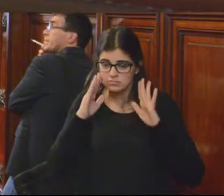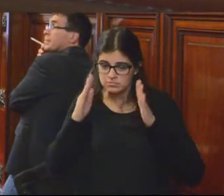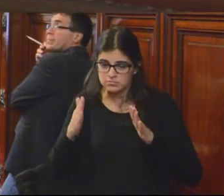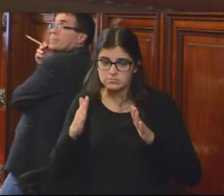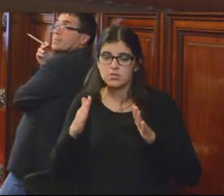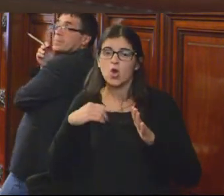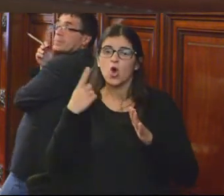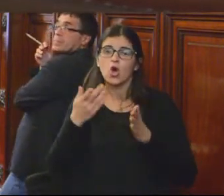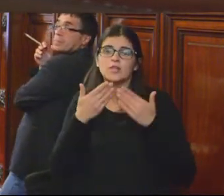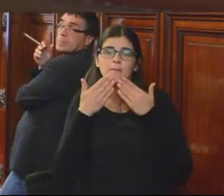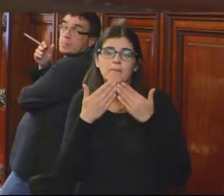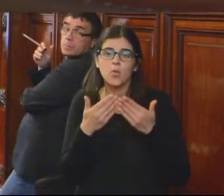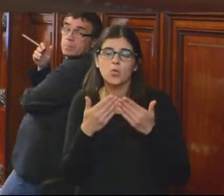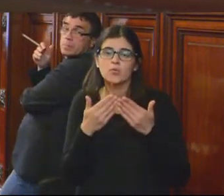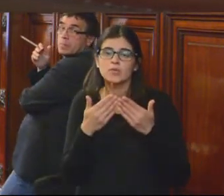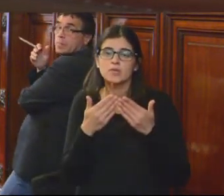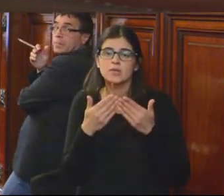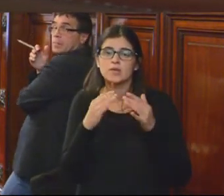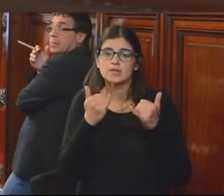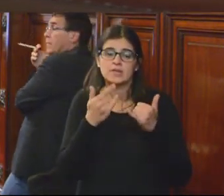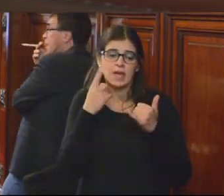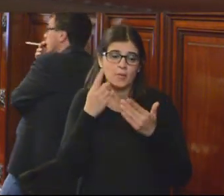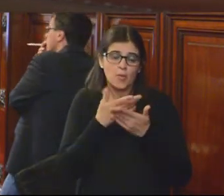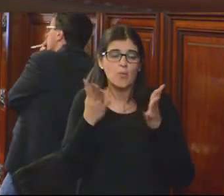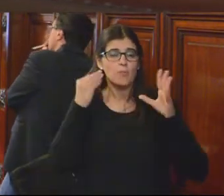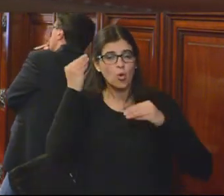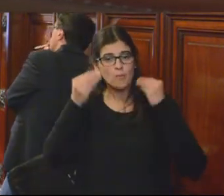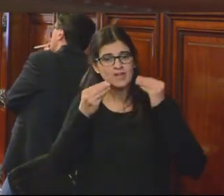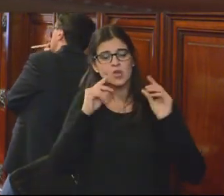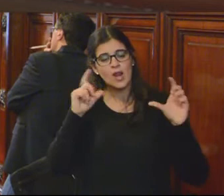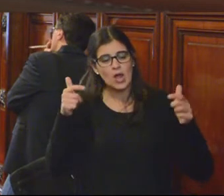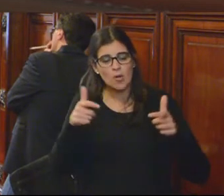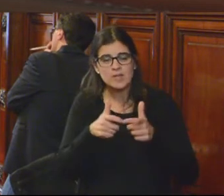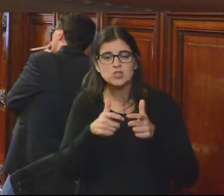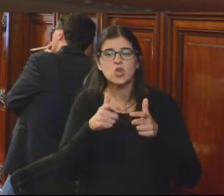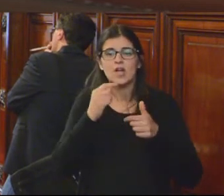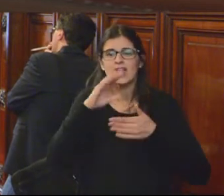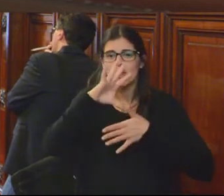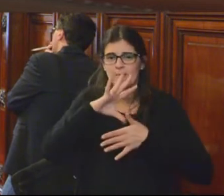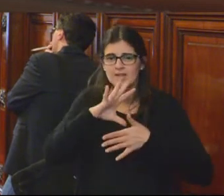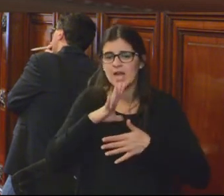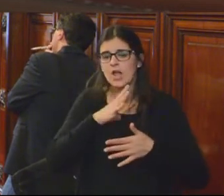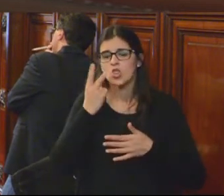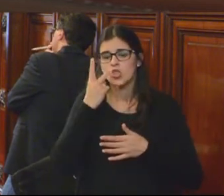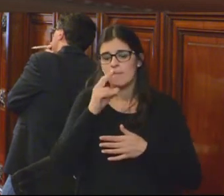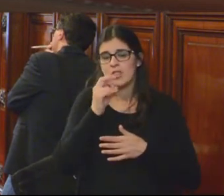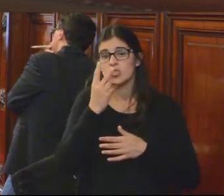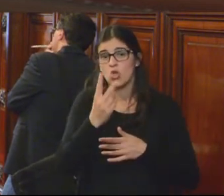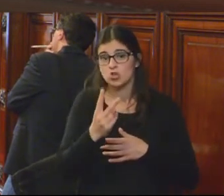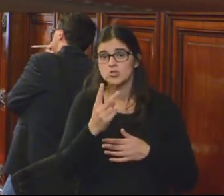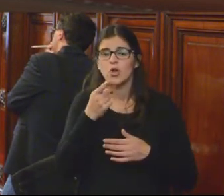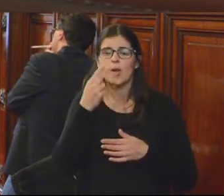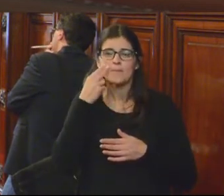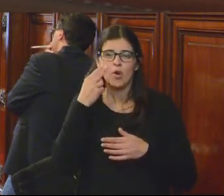otra pregunta que ha manifestado preocupaciones la Comisión Interamericana desde el 2002 en cuanto al